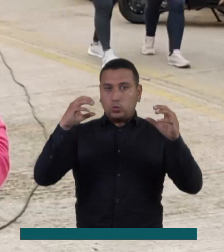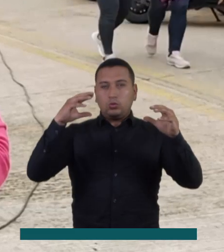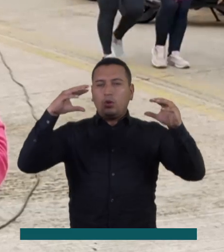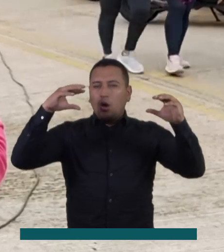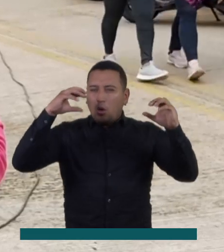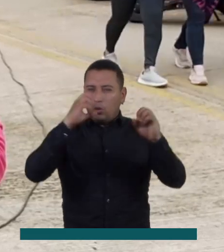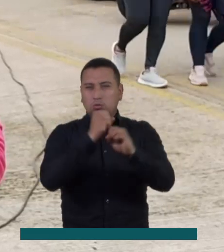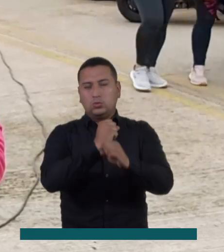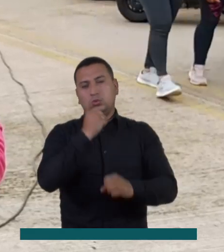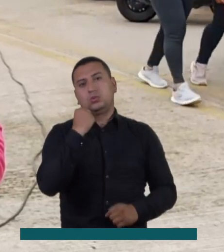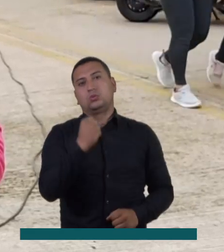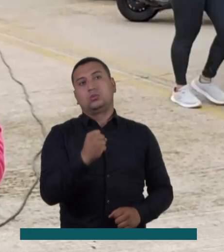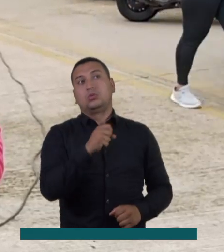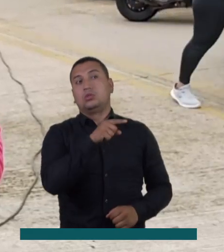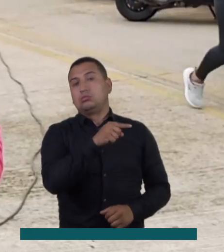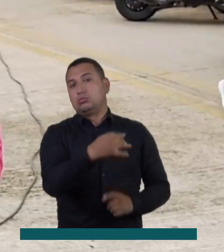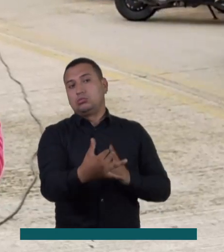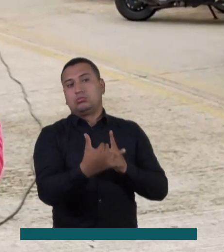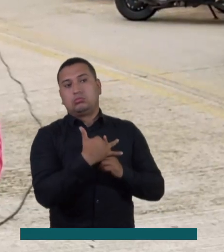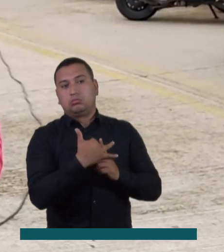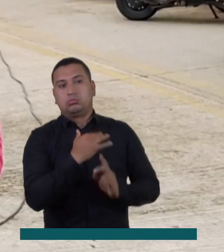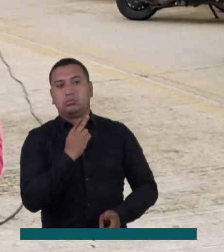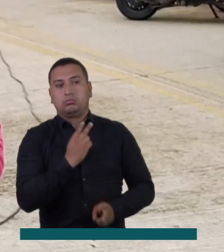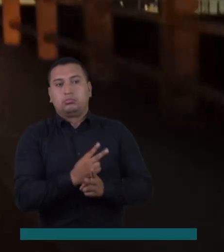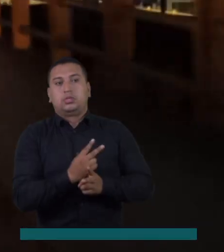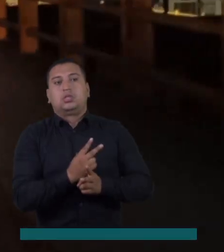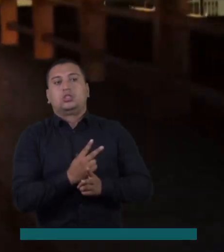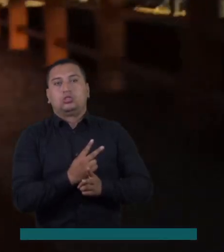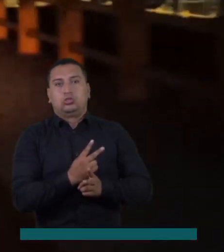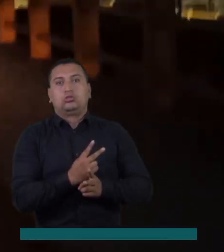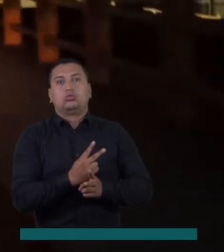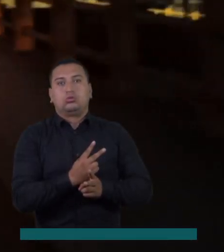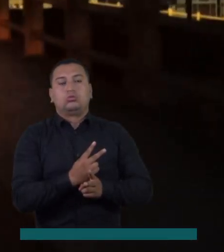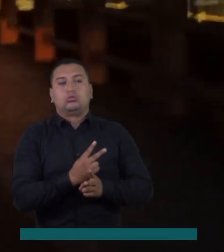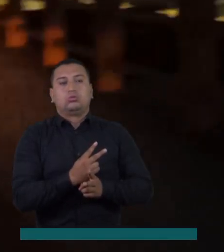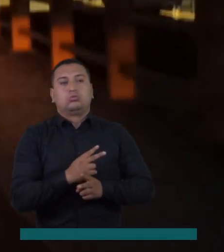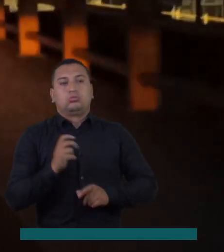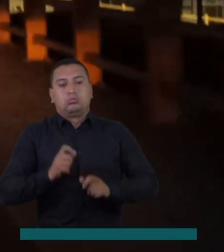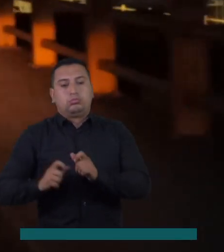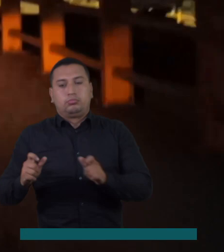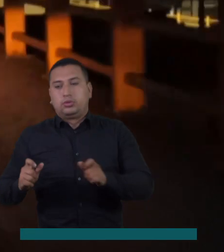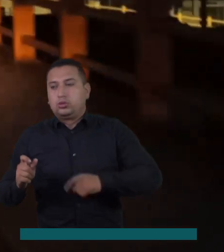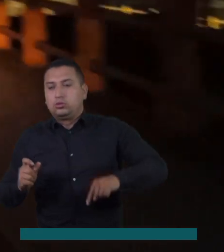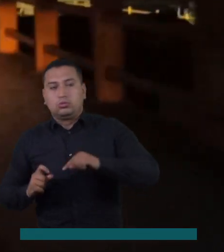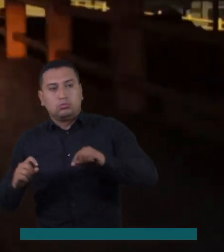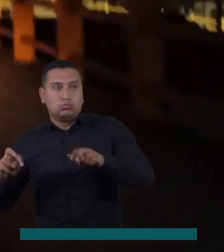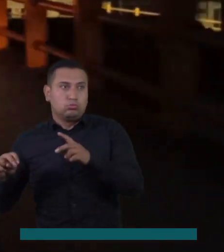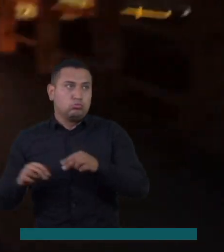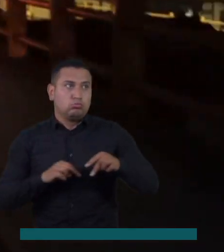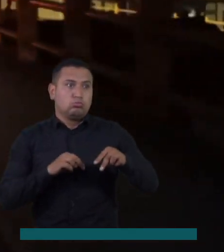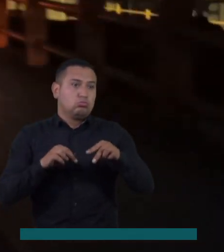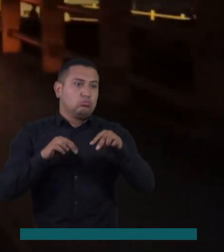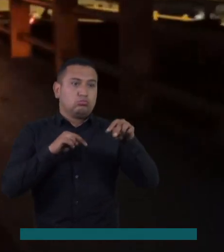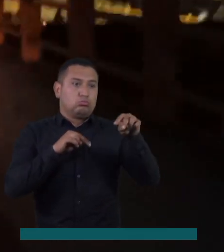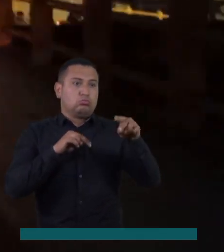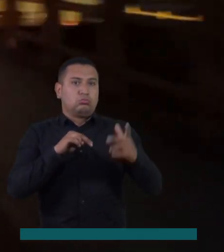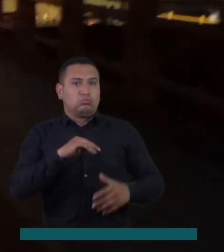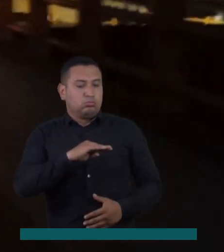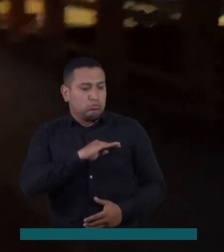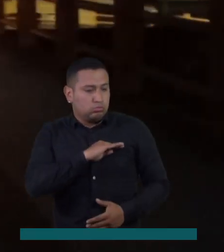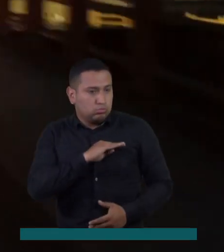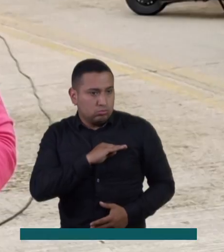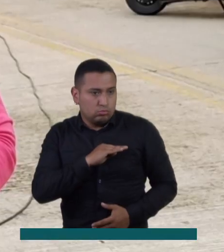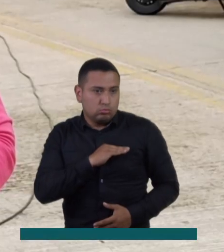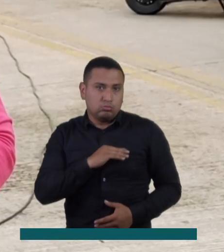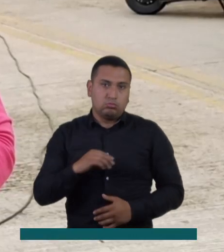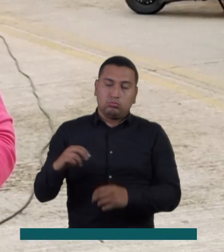oscuro, cosa que es un peligro para las personas que están transitando por este lugar. Le rogamos a la alcaldía, a los de